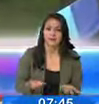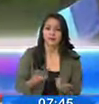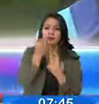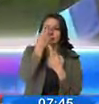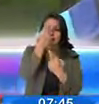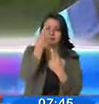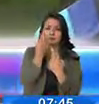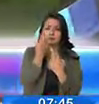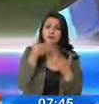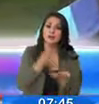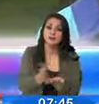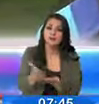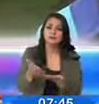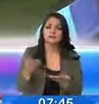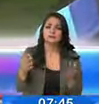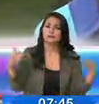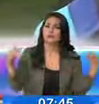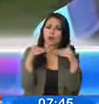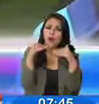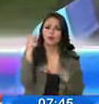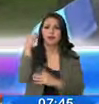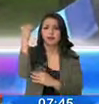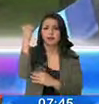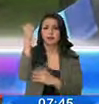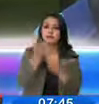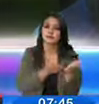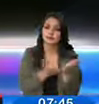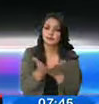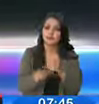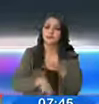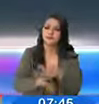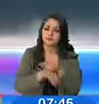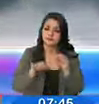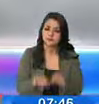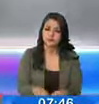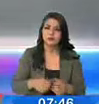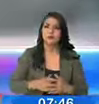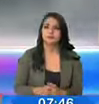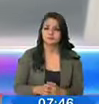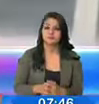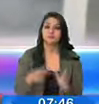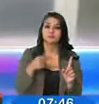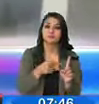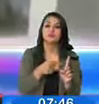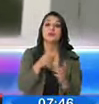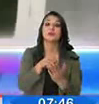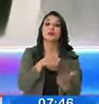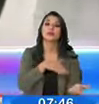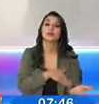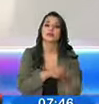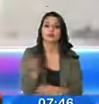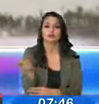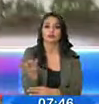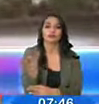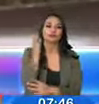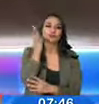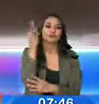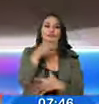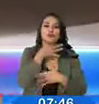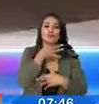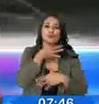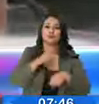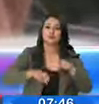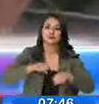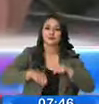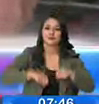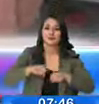acceso igualitario a todos los derechos y servicios básicos. Serendipia a Ruedas es el proyecto de estas amantes de la bicicleta